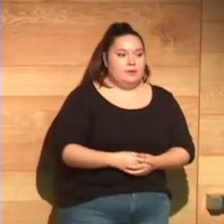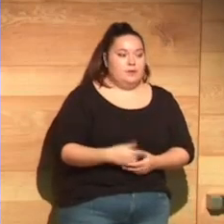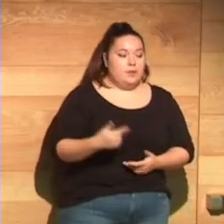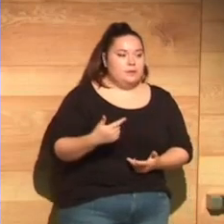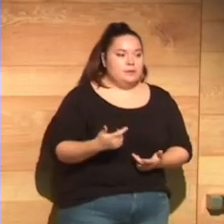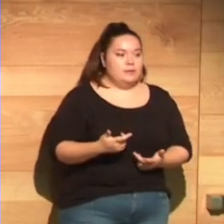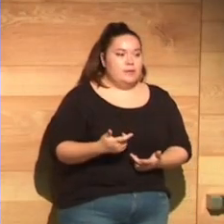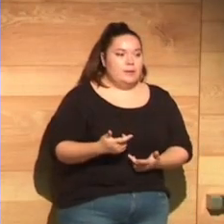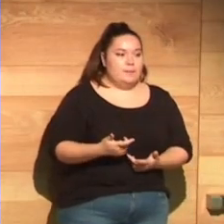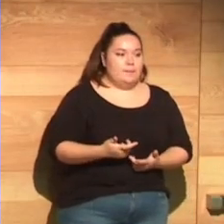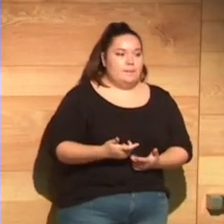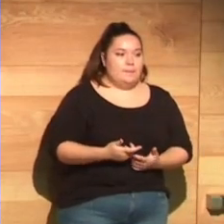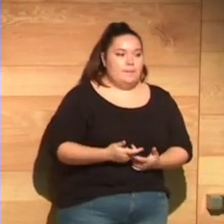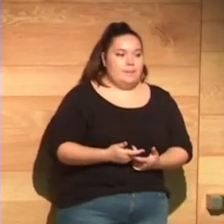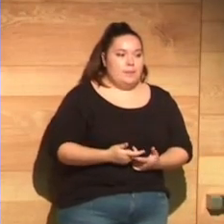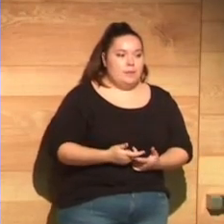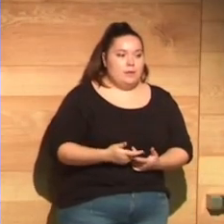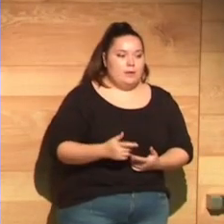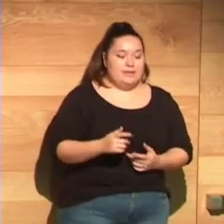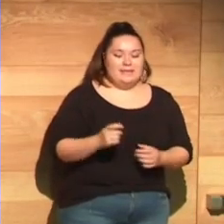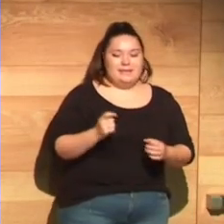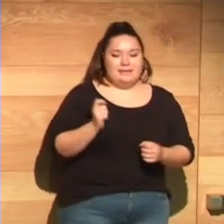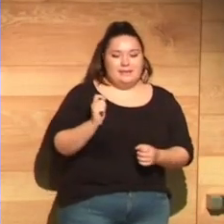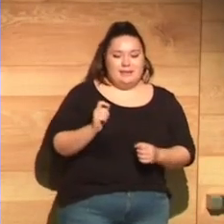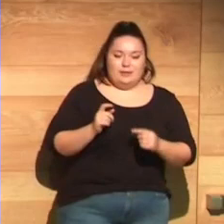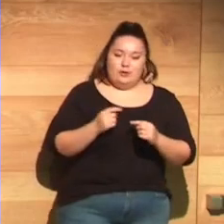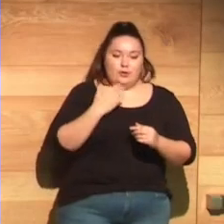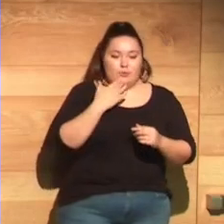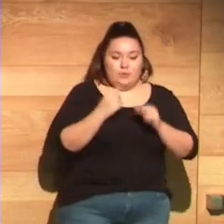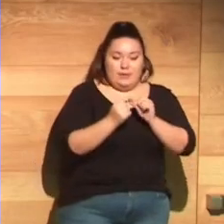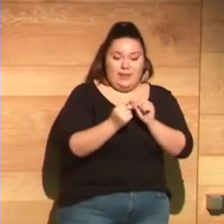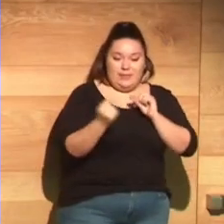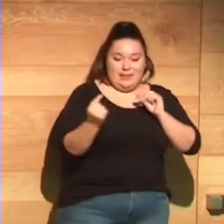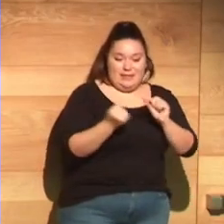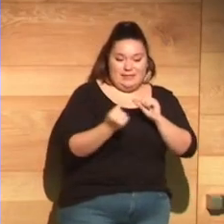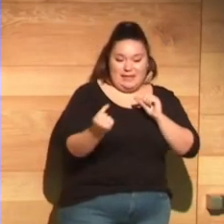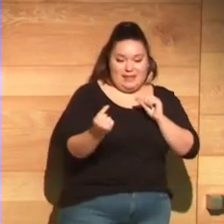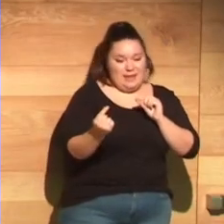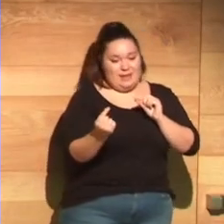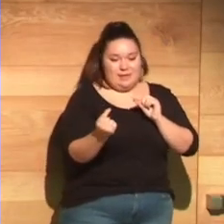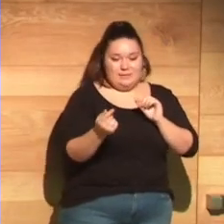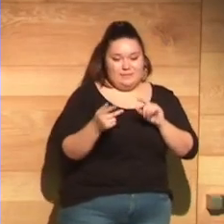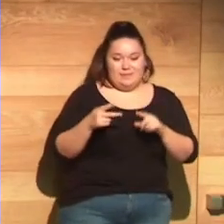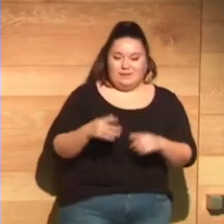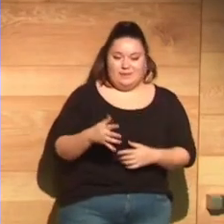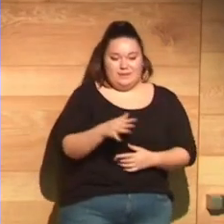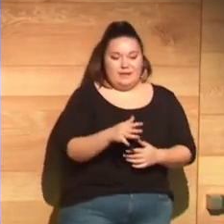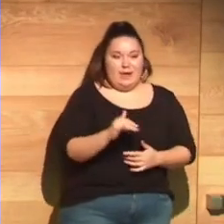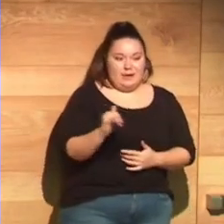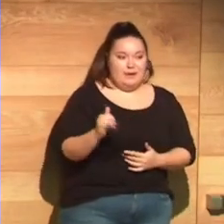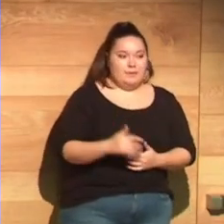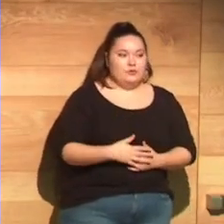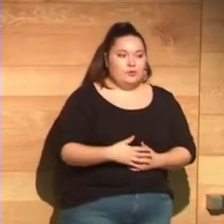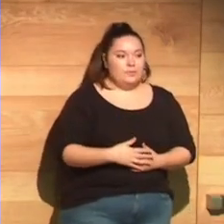y ya no desconecto de eso. En el caso de Marilyn, además, lo he padecido mucho, es un personaje salvando la